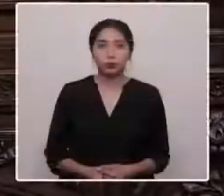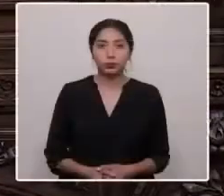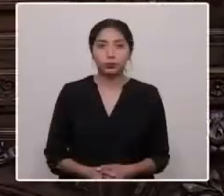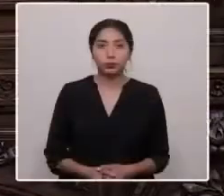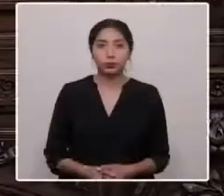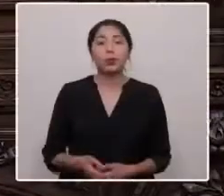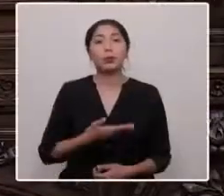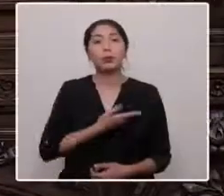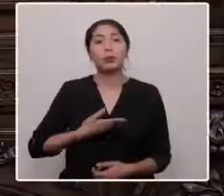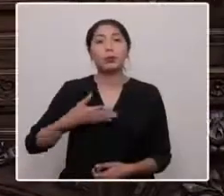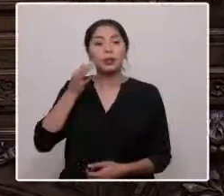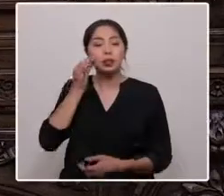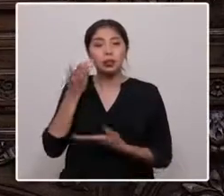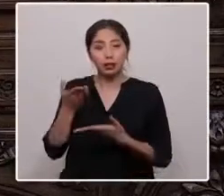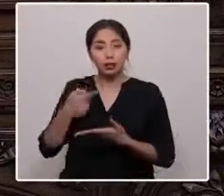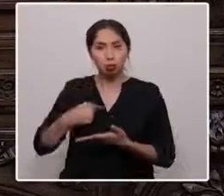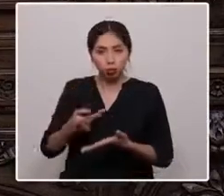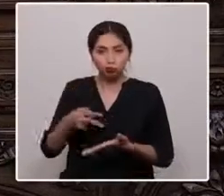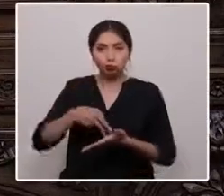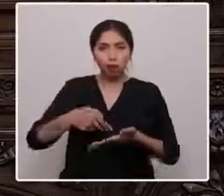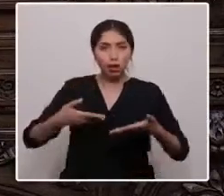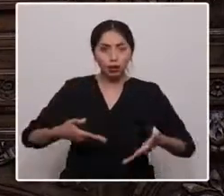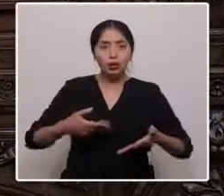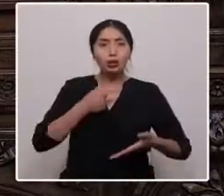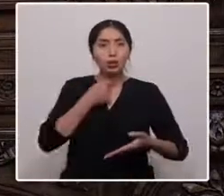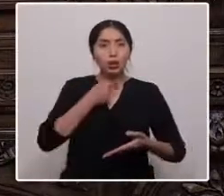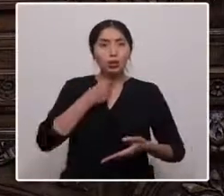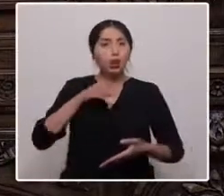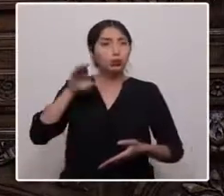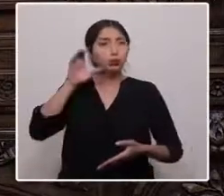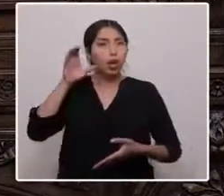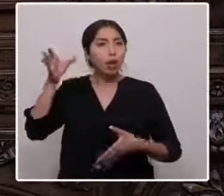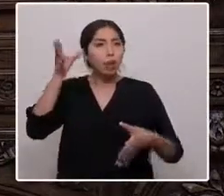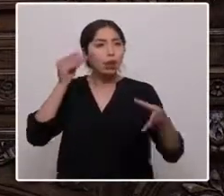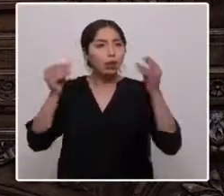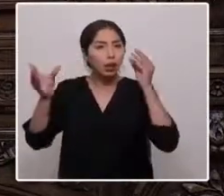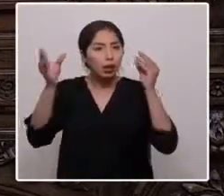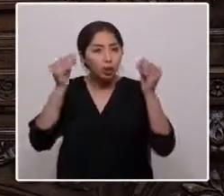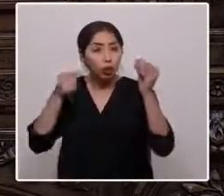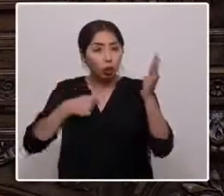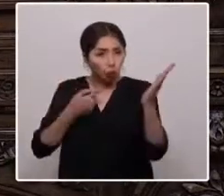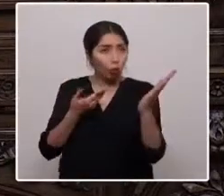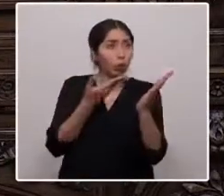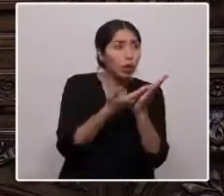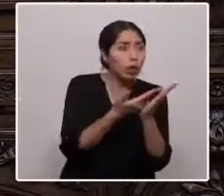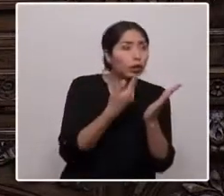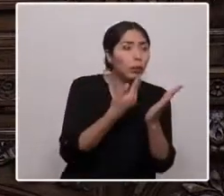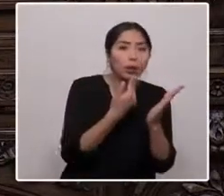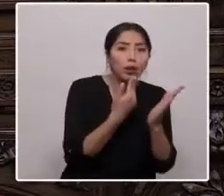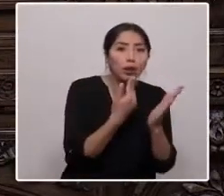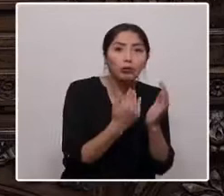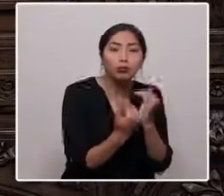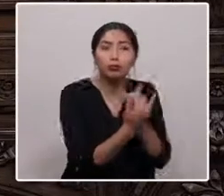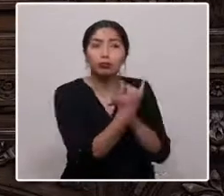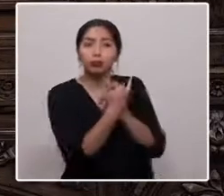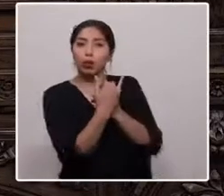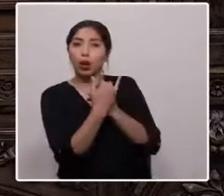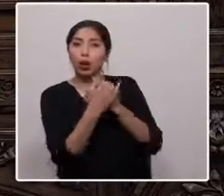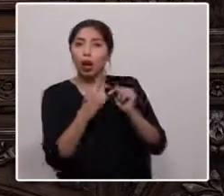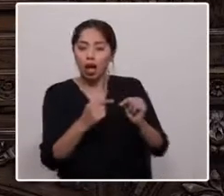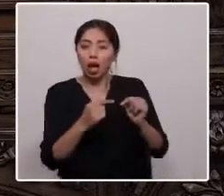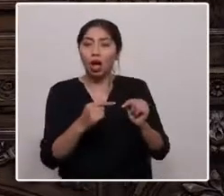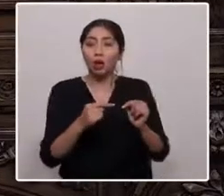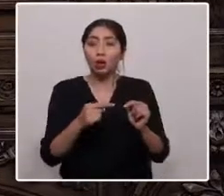escuchar a aprender proponer y ser persuadido tengo mis comisiones tengo mis convicciones y resume